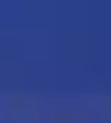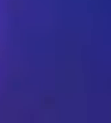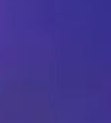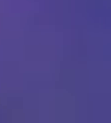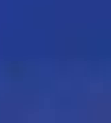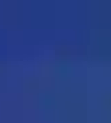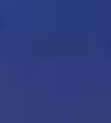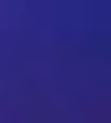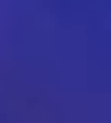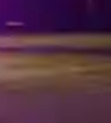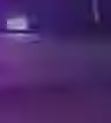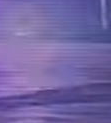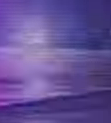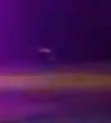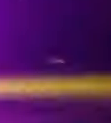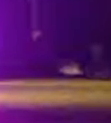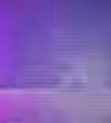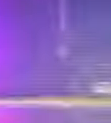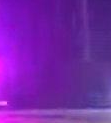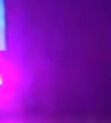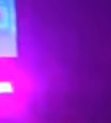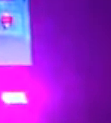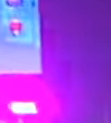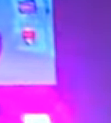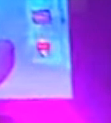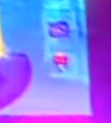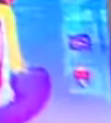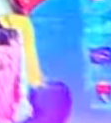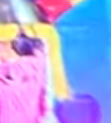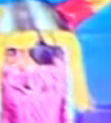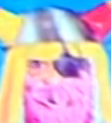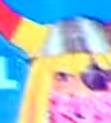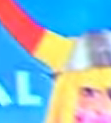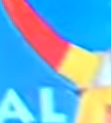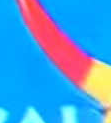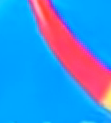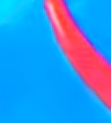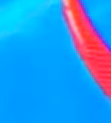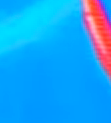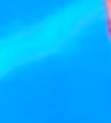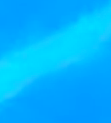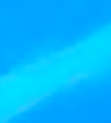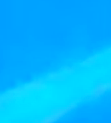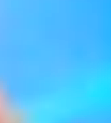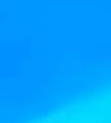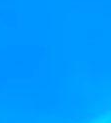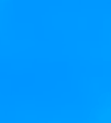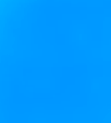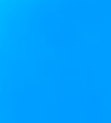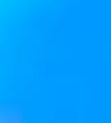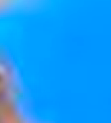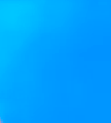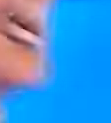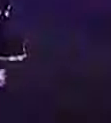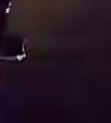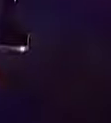7, 8, sag my jack. Ein, zwei, mambo, jumbo, 3, 4, that's my number. 5, 6, jump and kick. 7, 8,